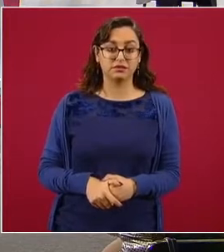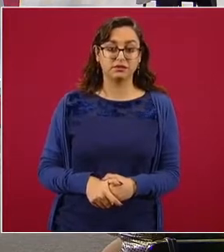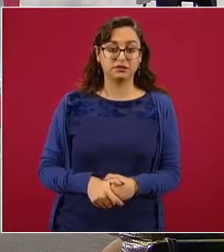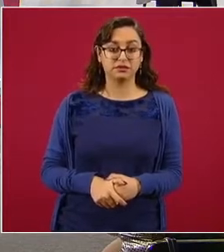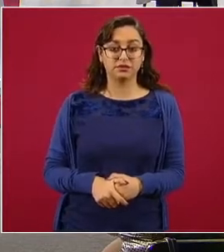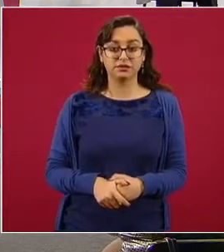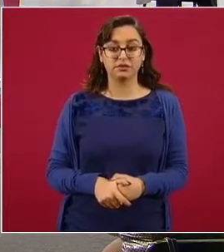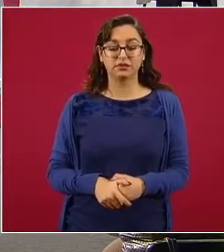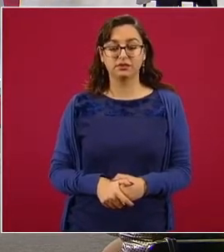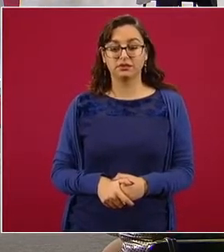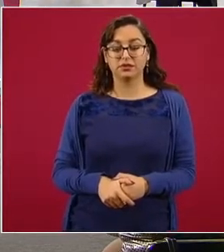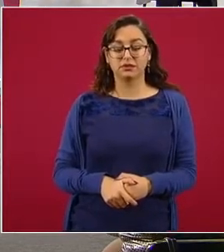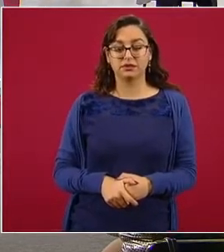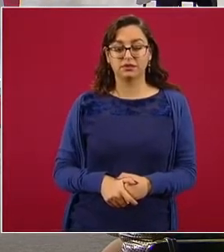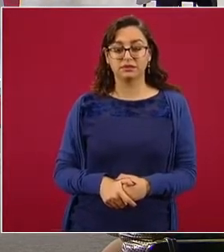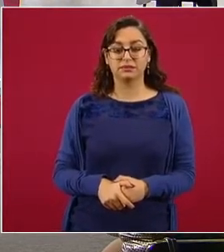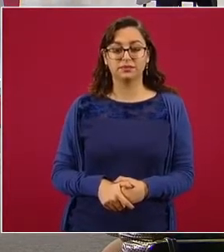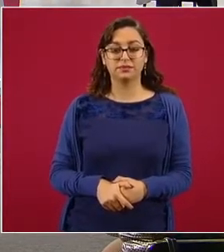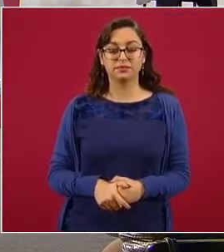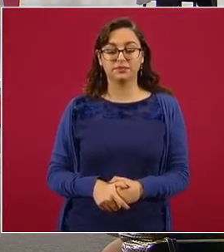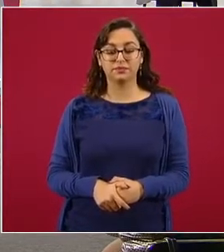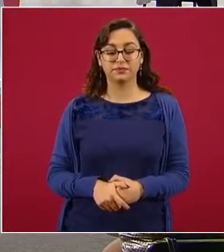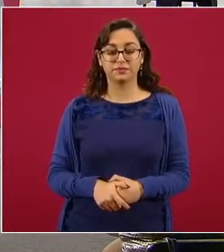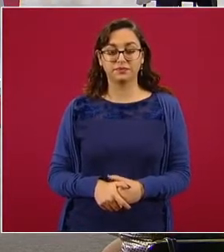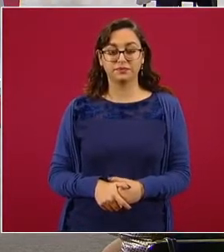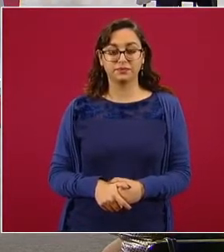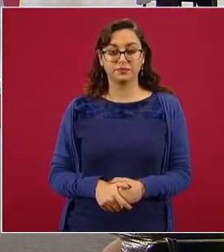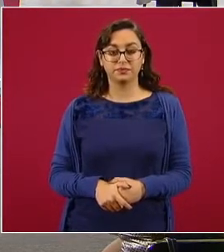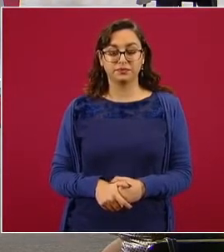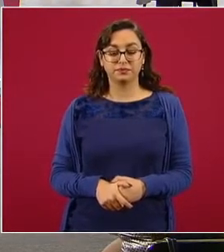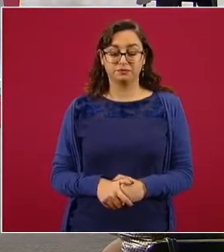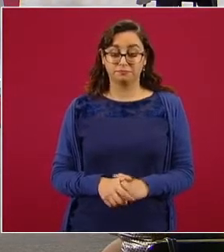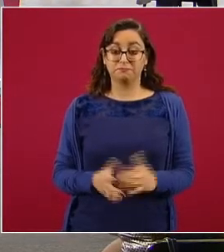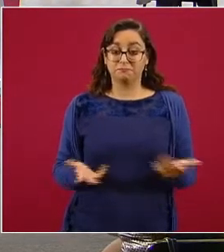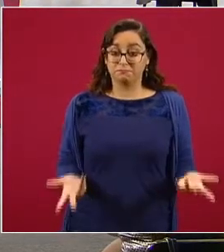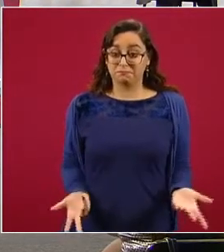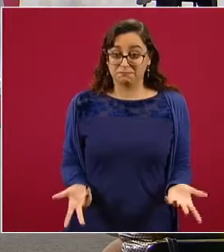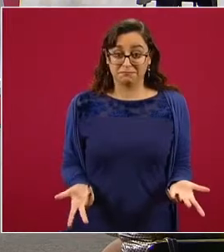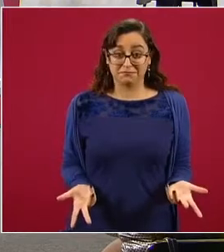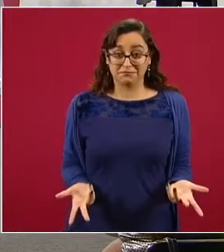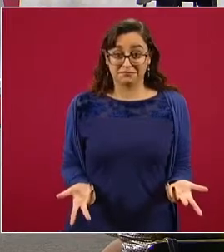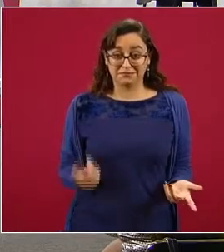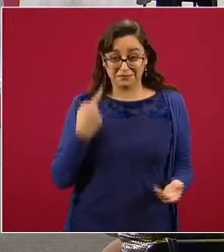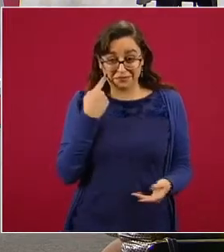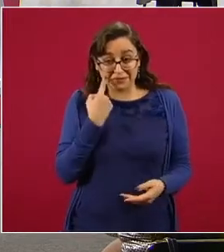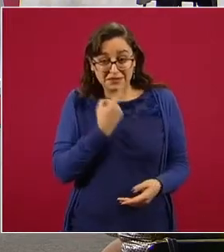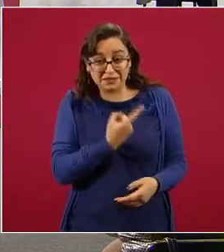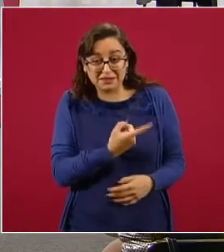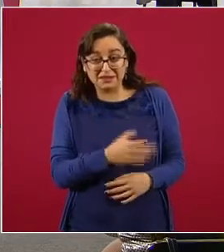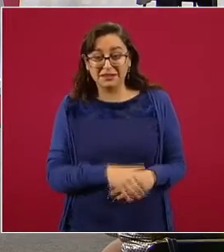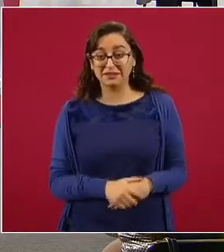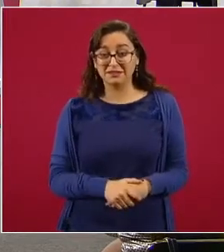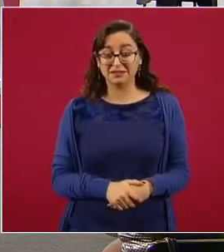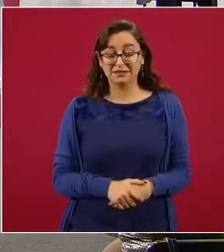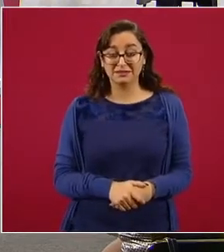Pero vamos a buscar todos los antecedentes.